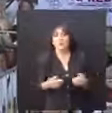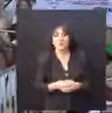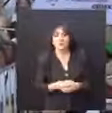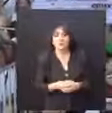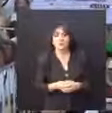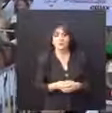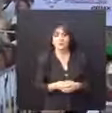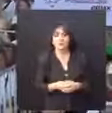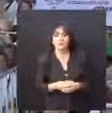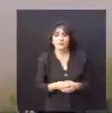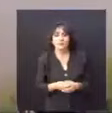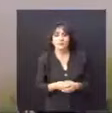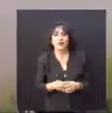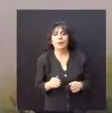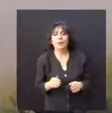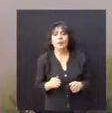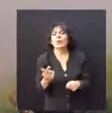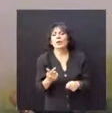¿Por qué a las mujeres?